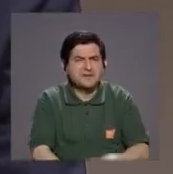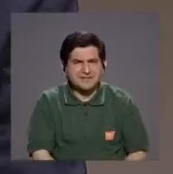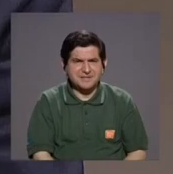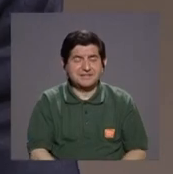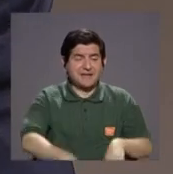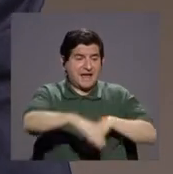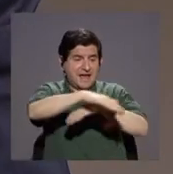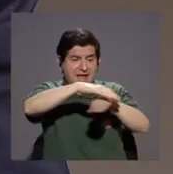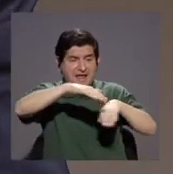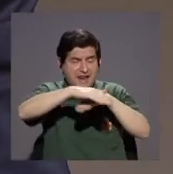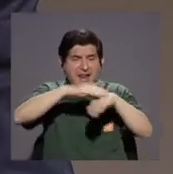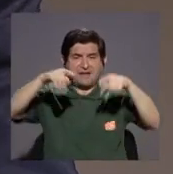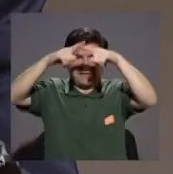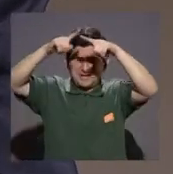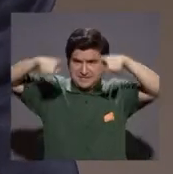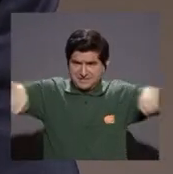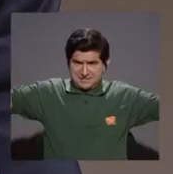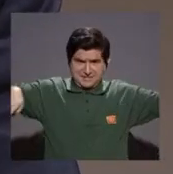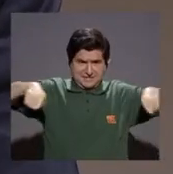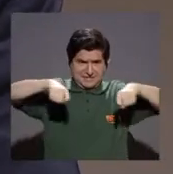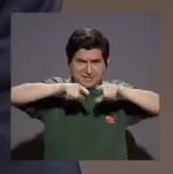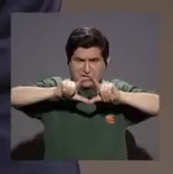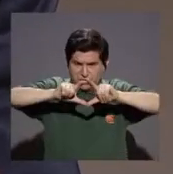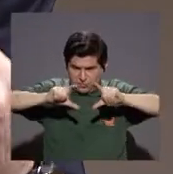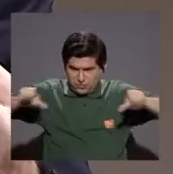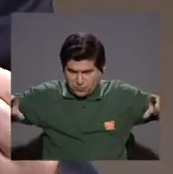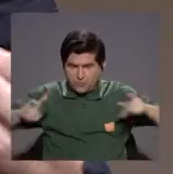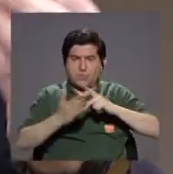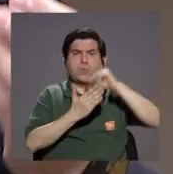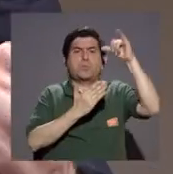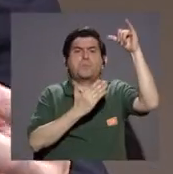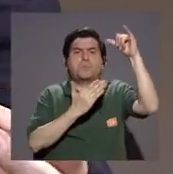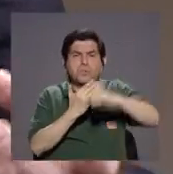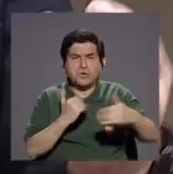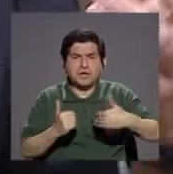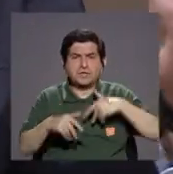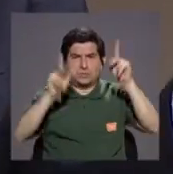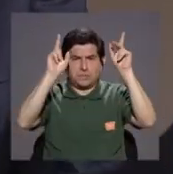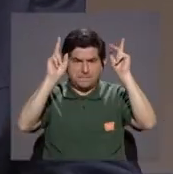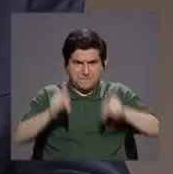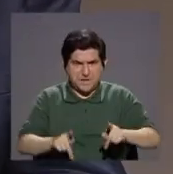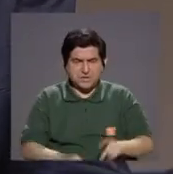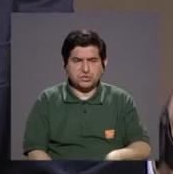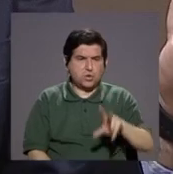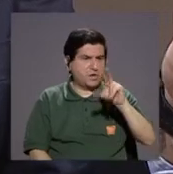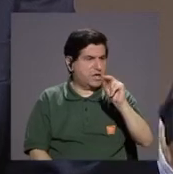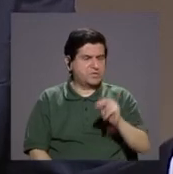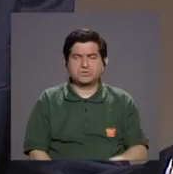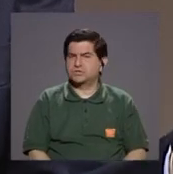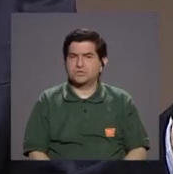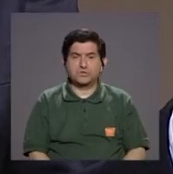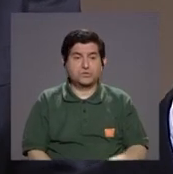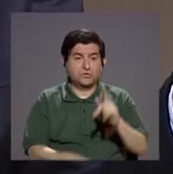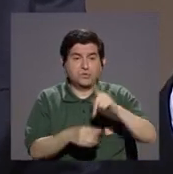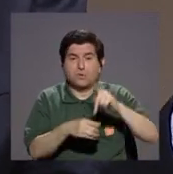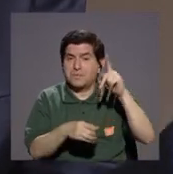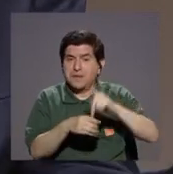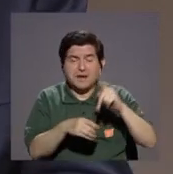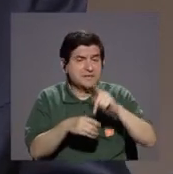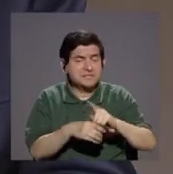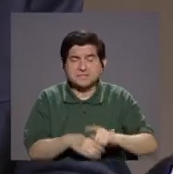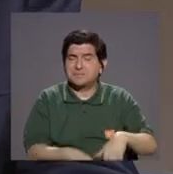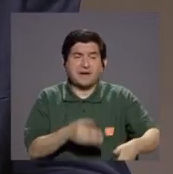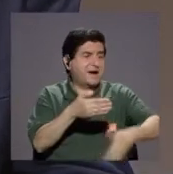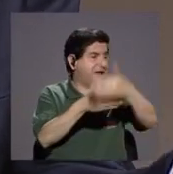la base de la pirámide y trabajan en un proyecto de tener personas no bancarizadas eso quiere decir personas que